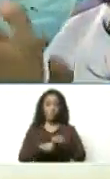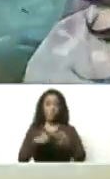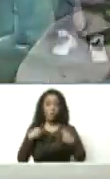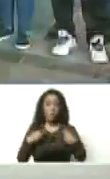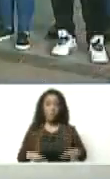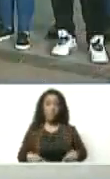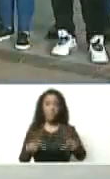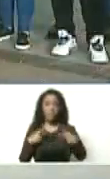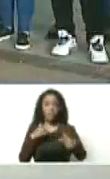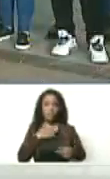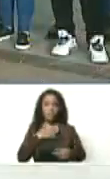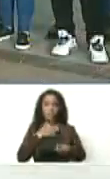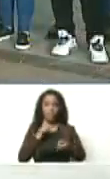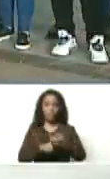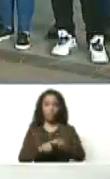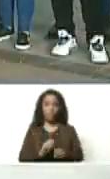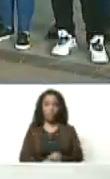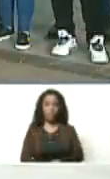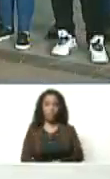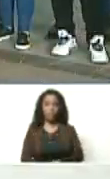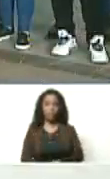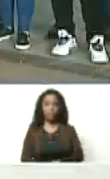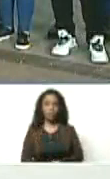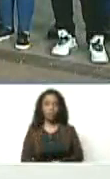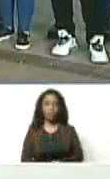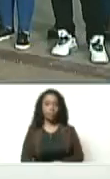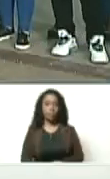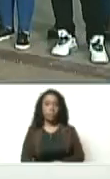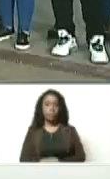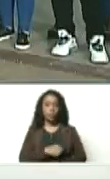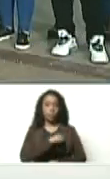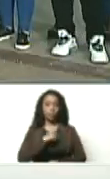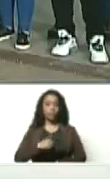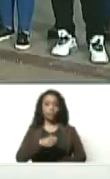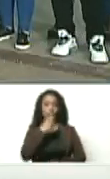vida sin Silita? Super Bigote